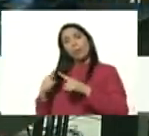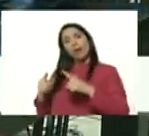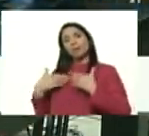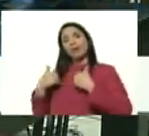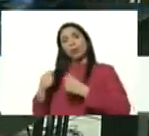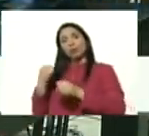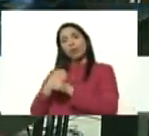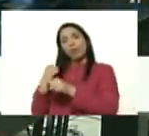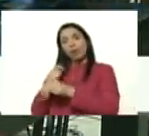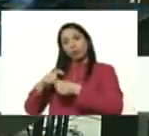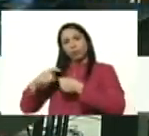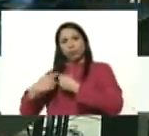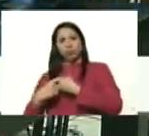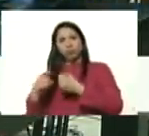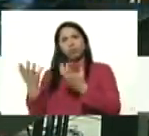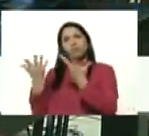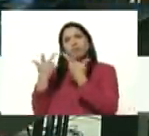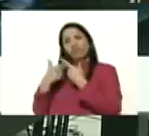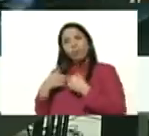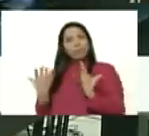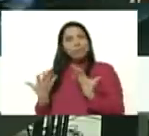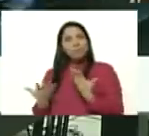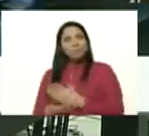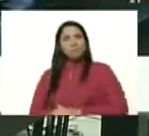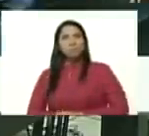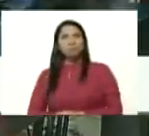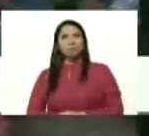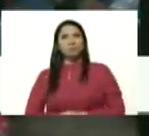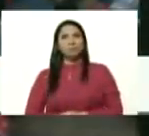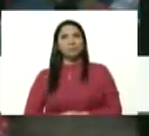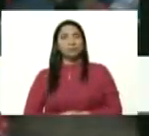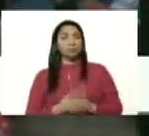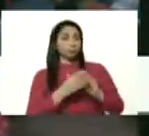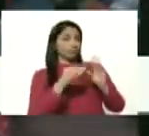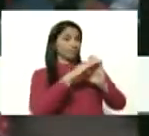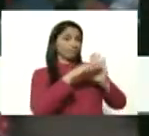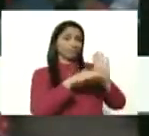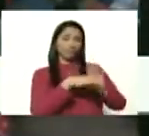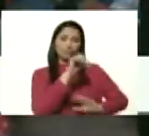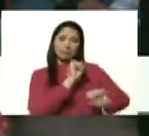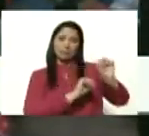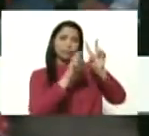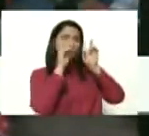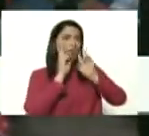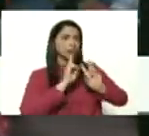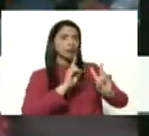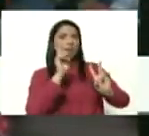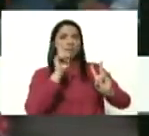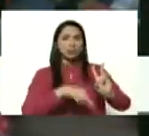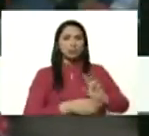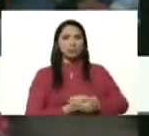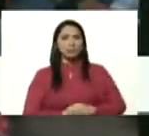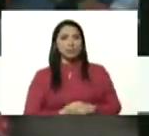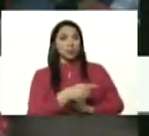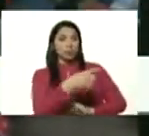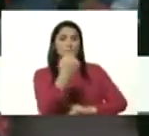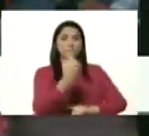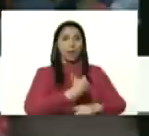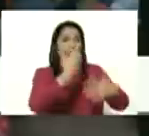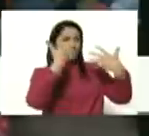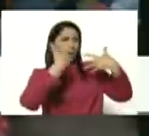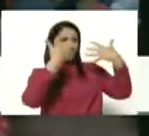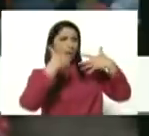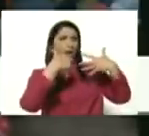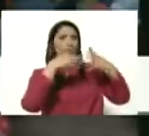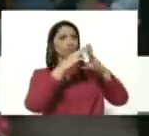de los trabajadores? ¿Qué me cuentas? Todo el protocolo de sanidad que usted ha venido recomendando se está